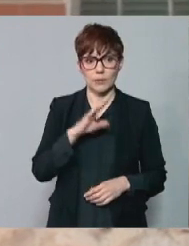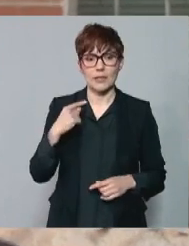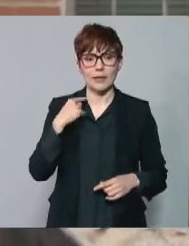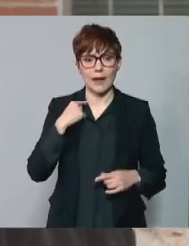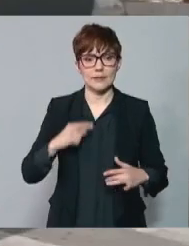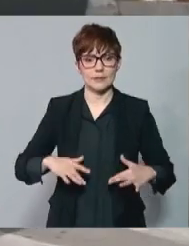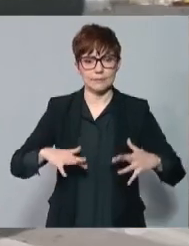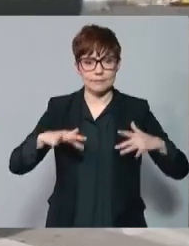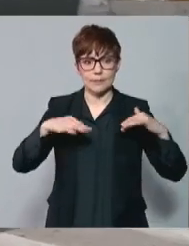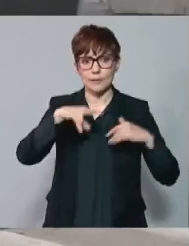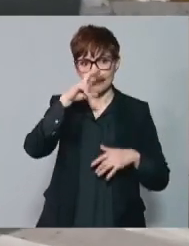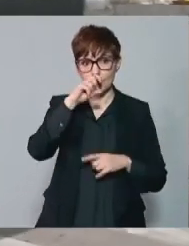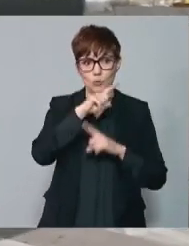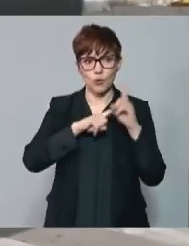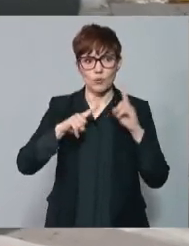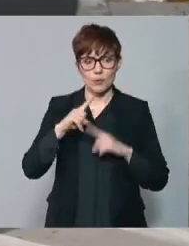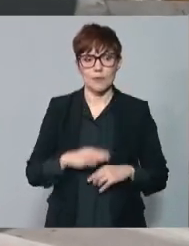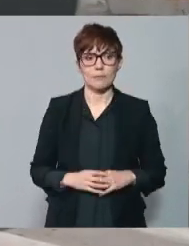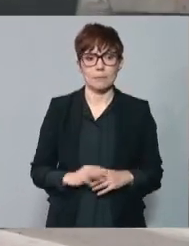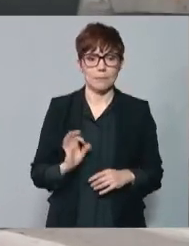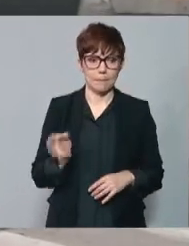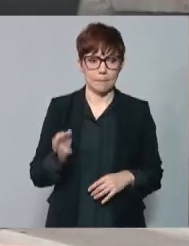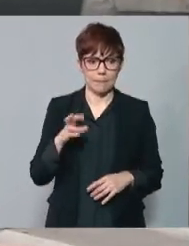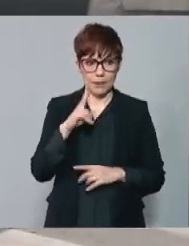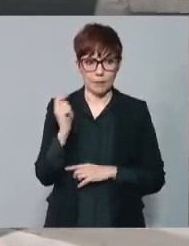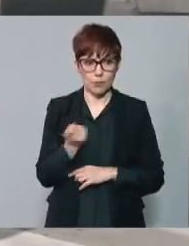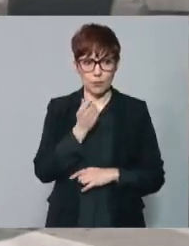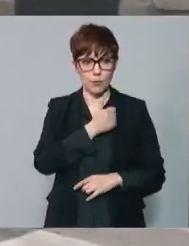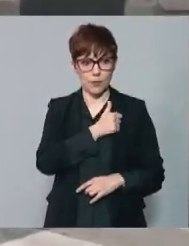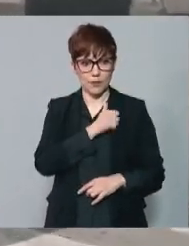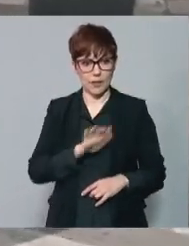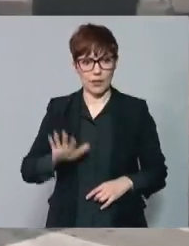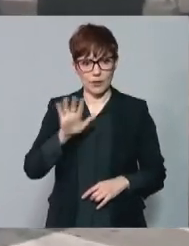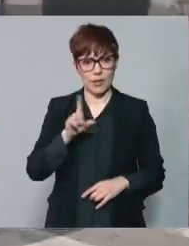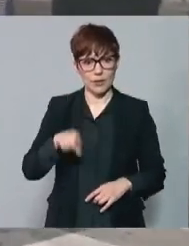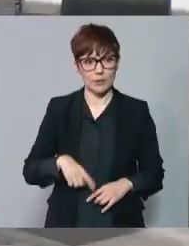gases de butano. Me han estado los bomberos y la Policía Nacional también ahí.